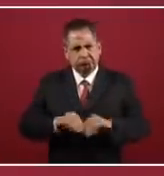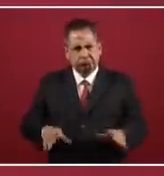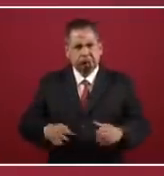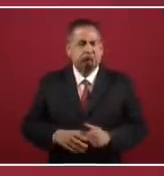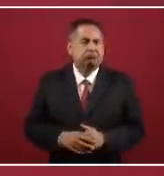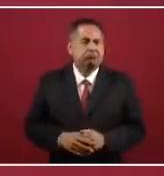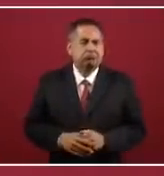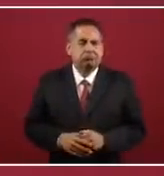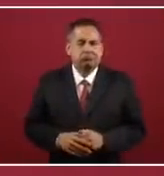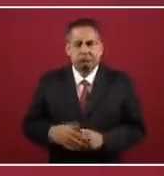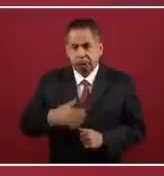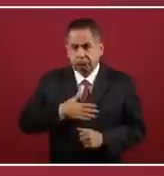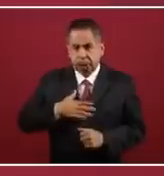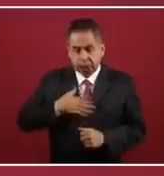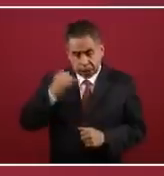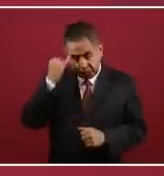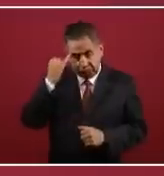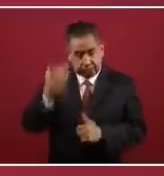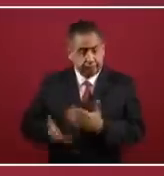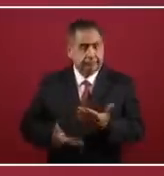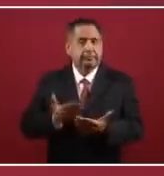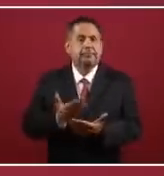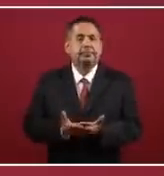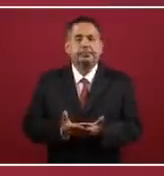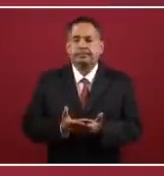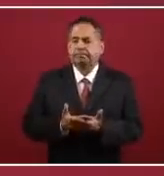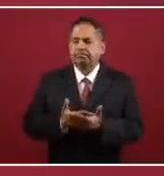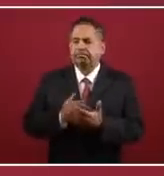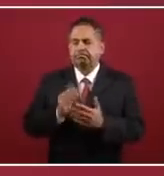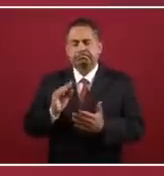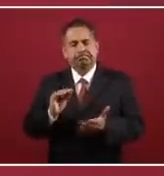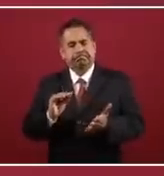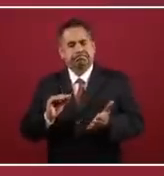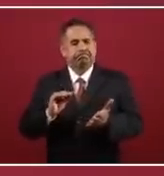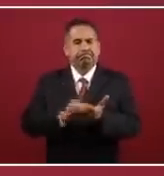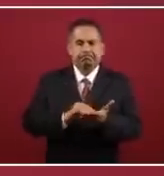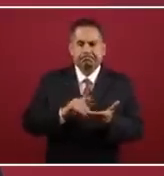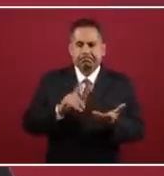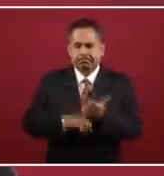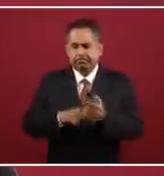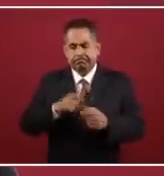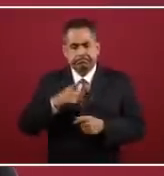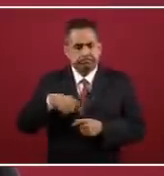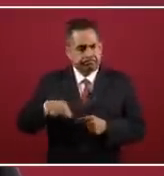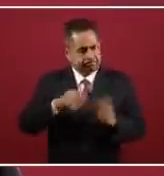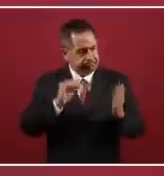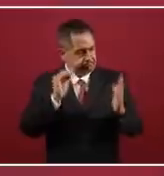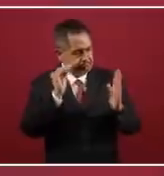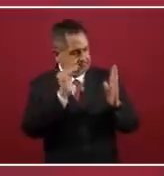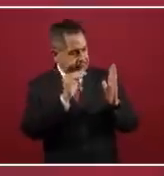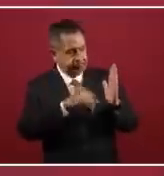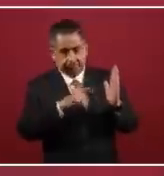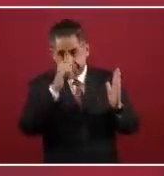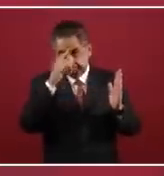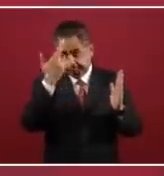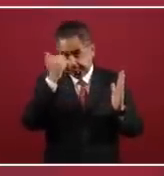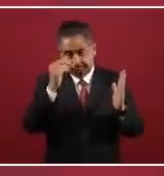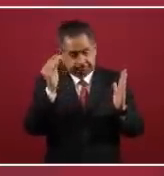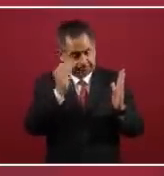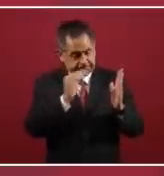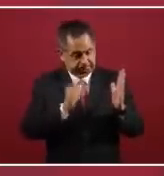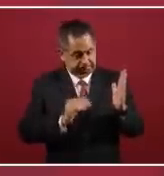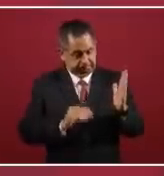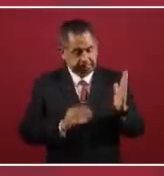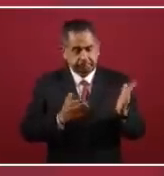Yo incluso propuse que se estableciera en los considerandos que